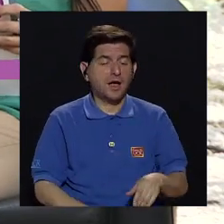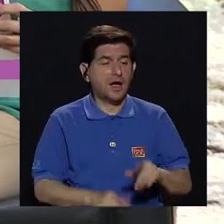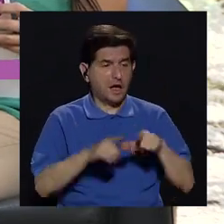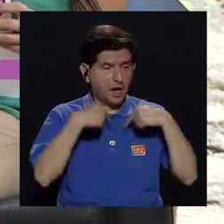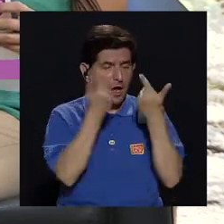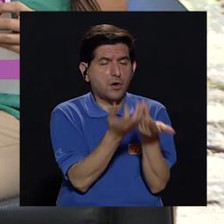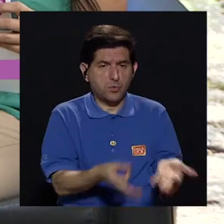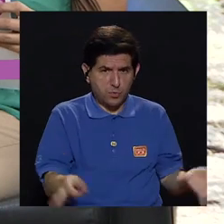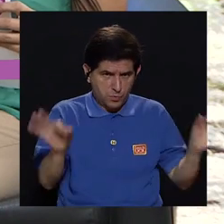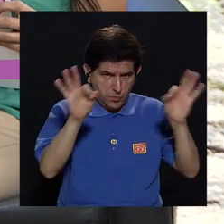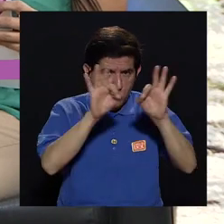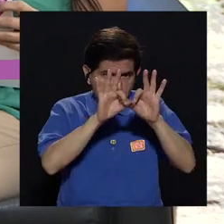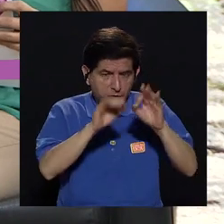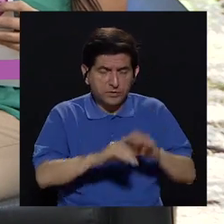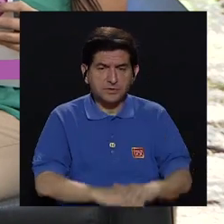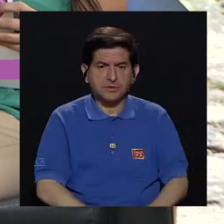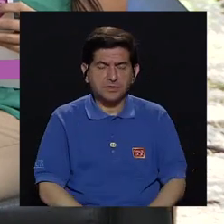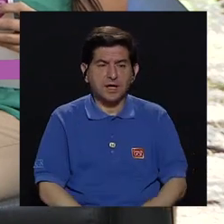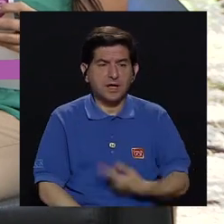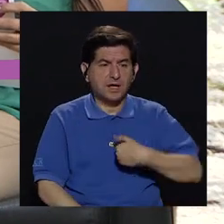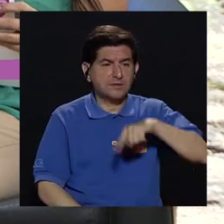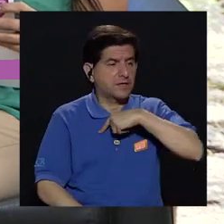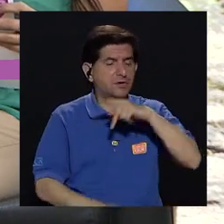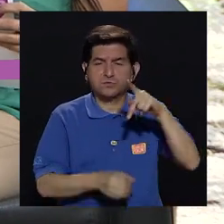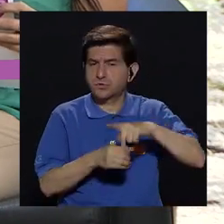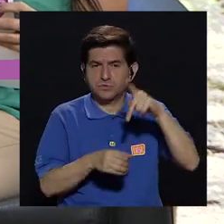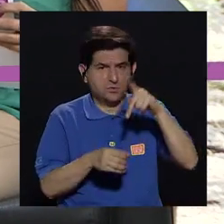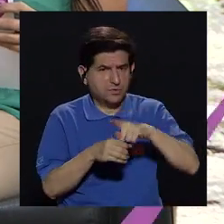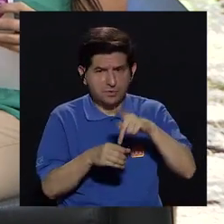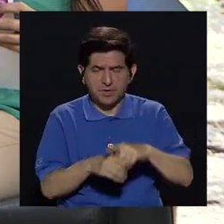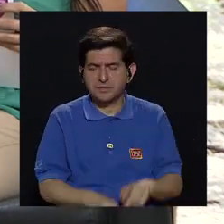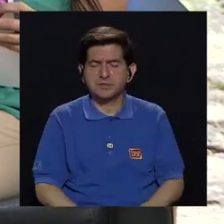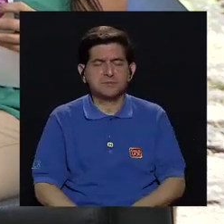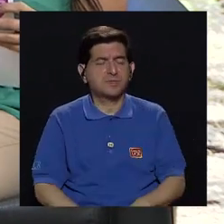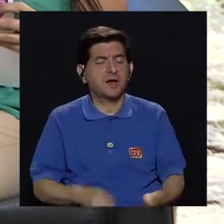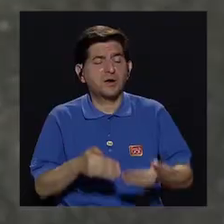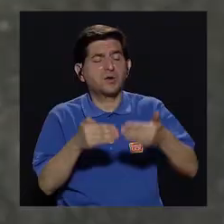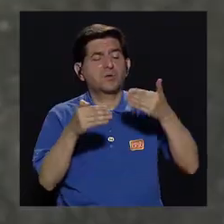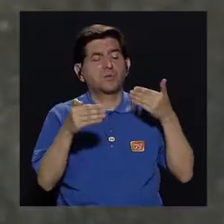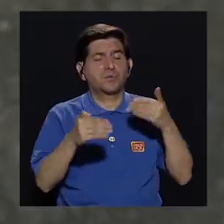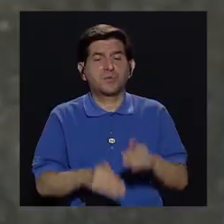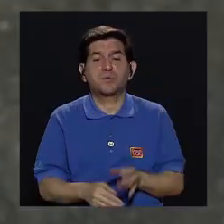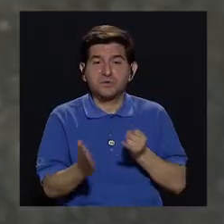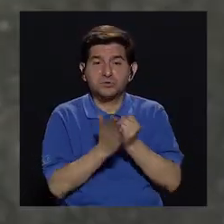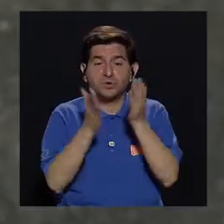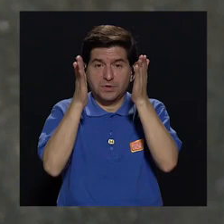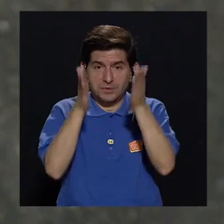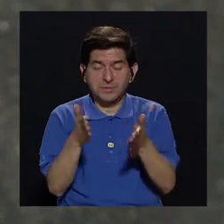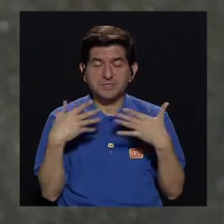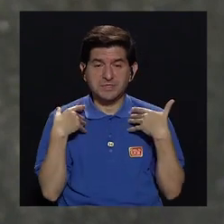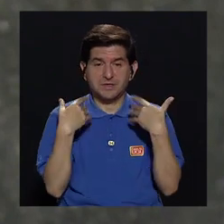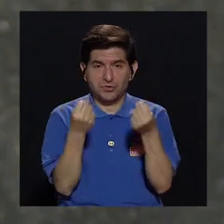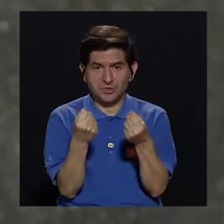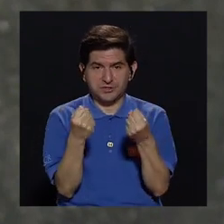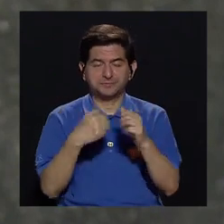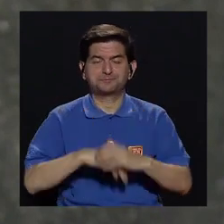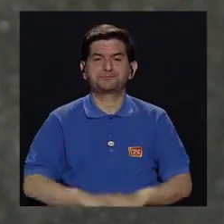público muy importante que no hemos participado durante mucho tiempo, que son los investigadores en